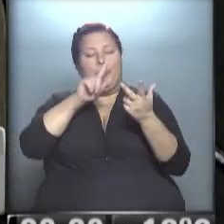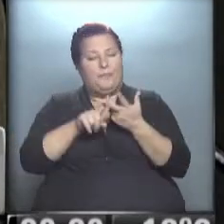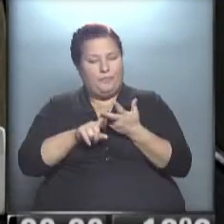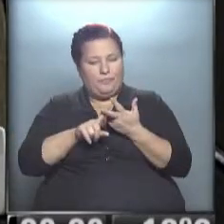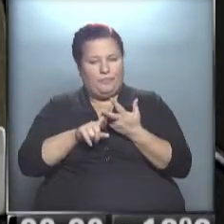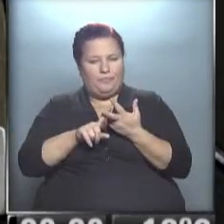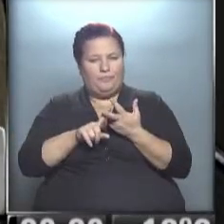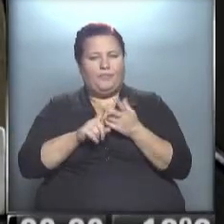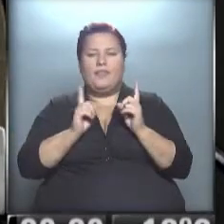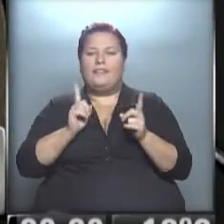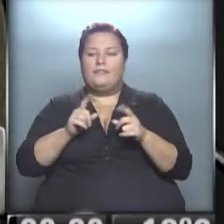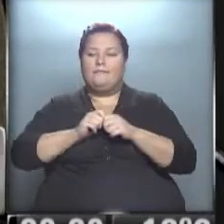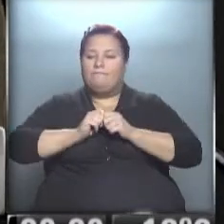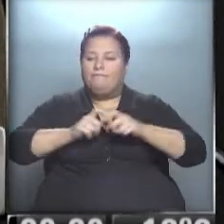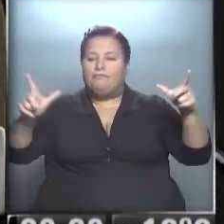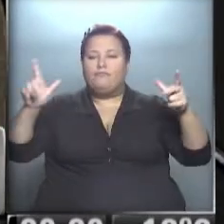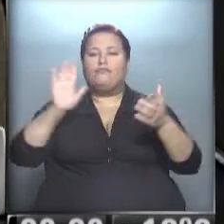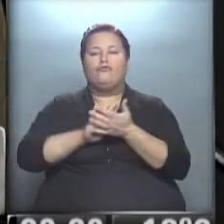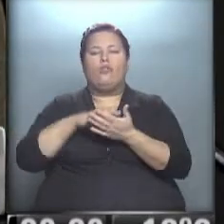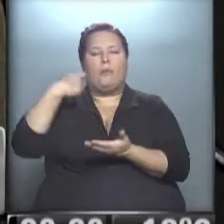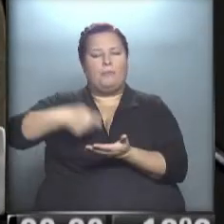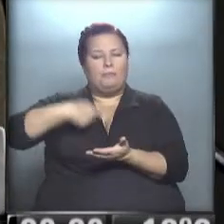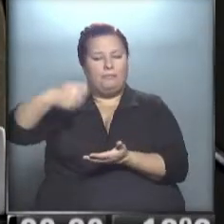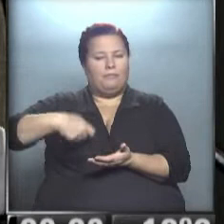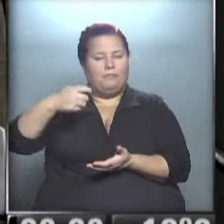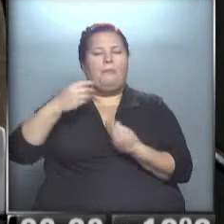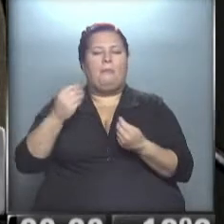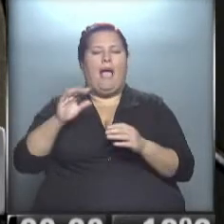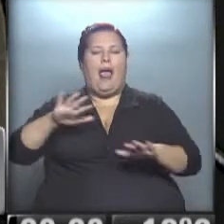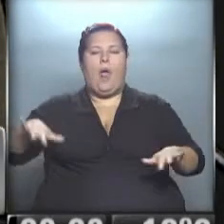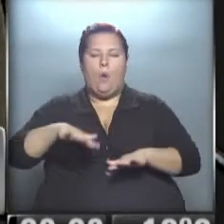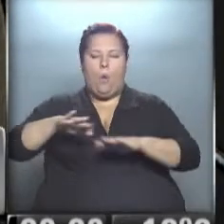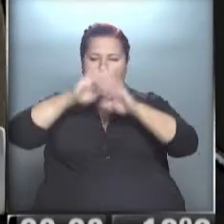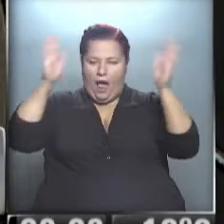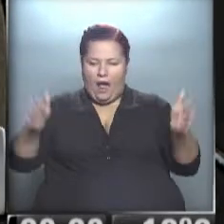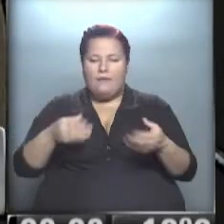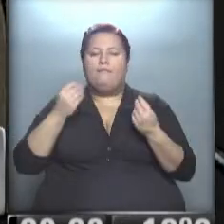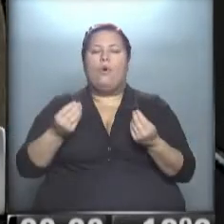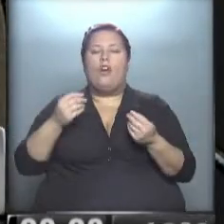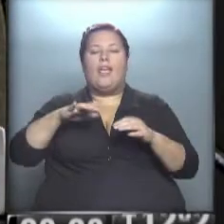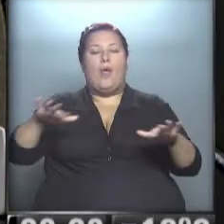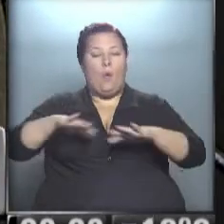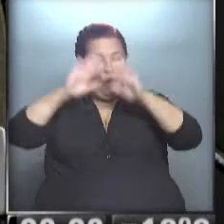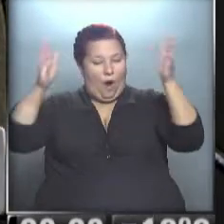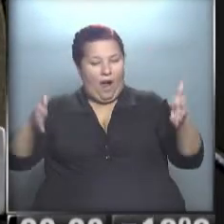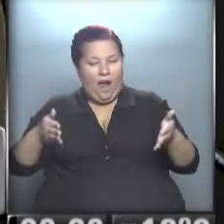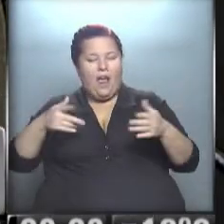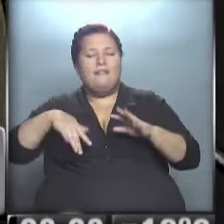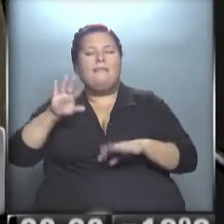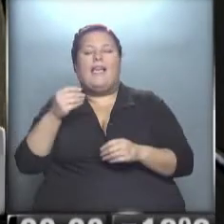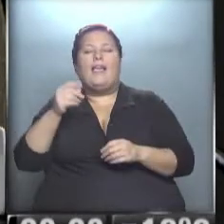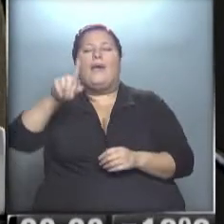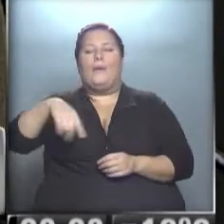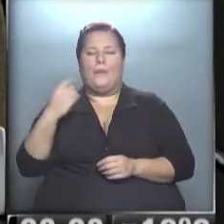seguir expandiendo los mecanismos de financiamiento para infraestructura atento a que la infraestructura en sí misma